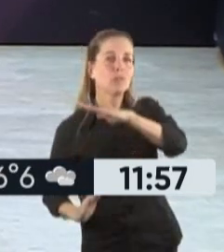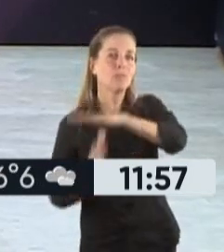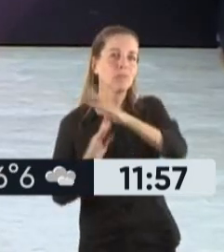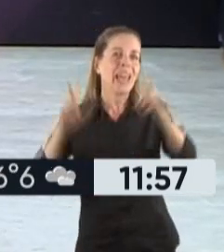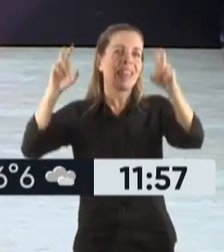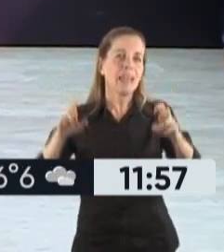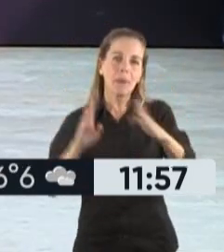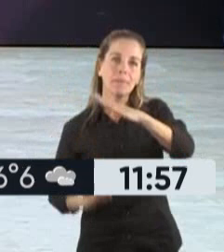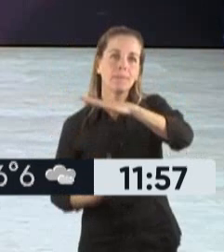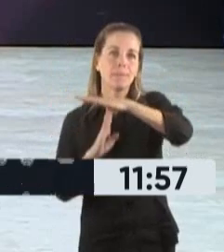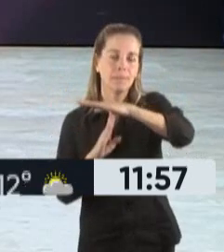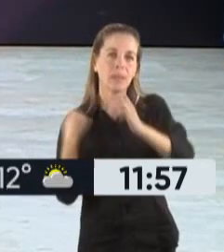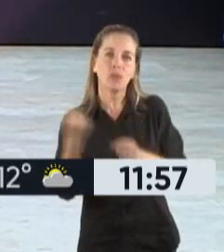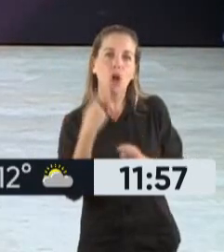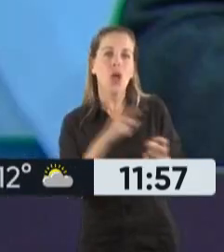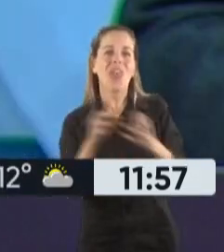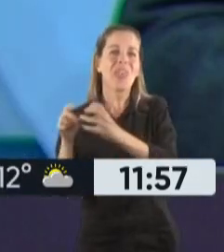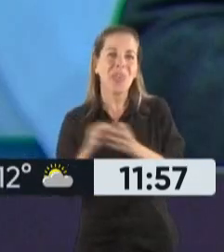en el epicentro de todos los debates.